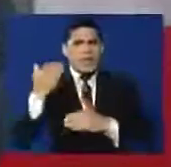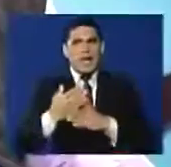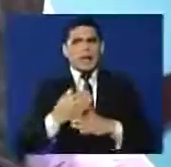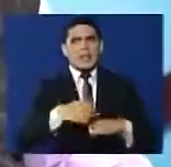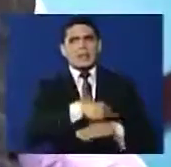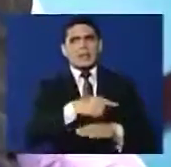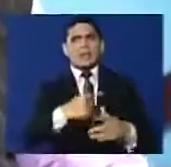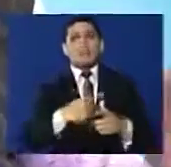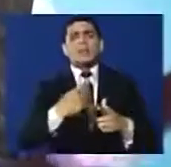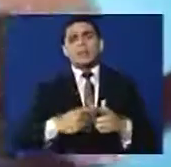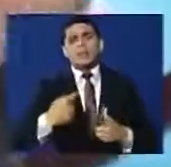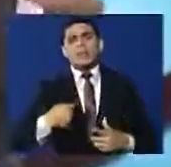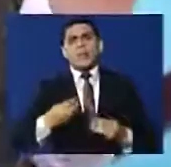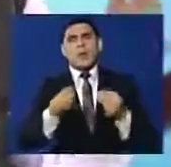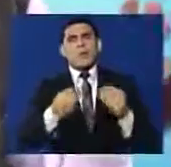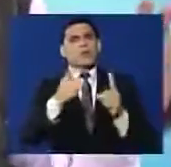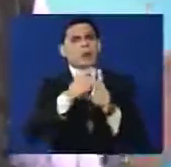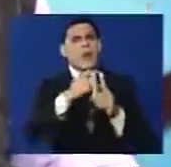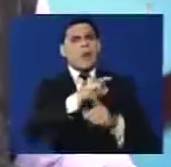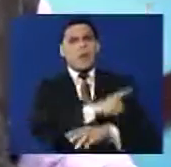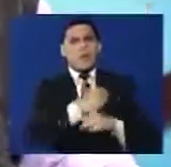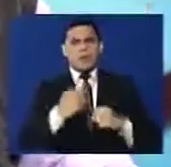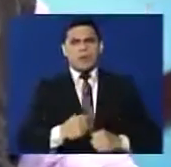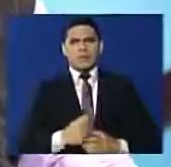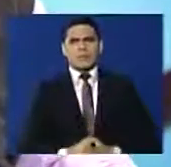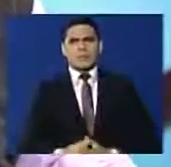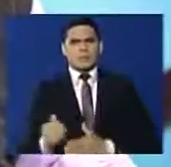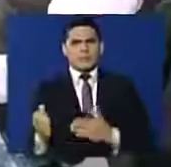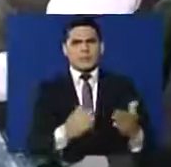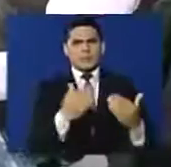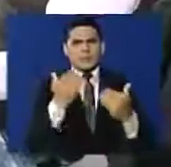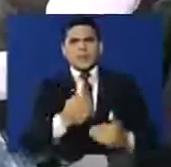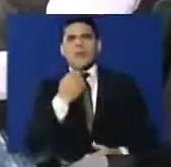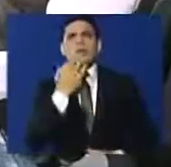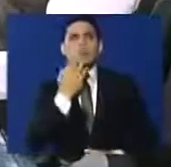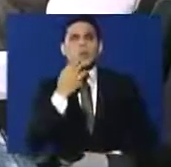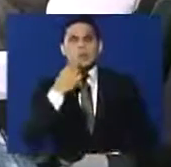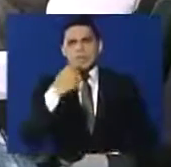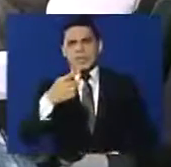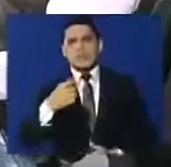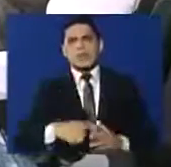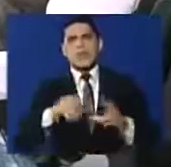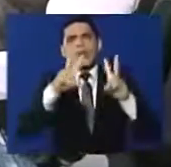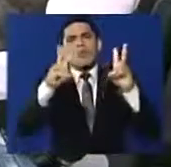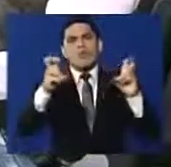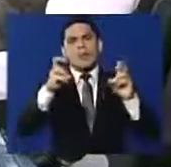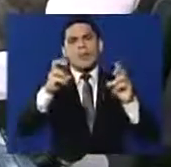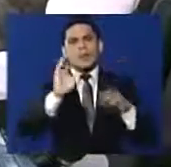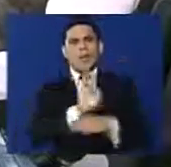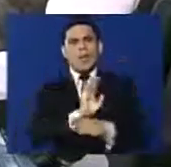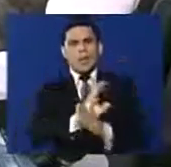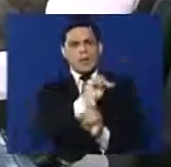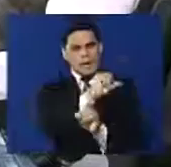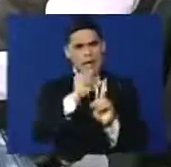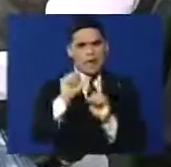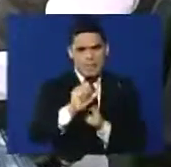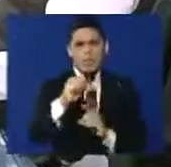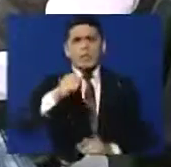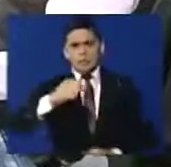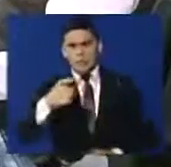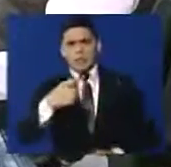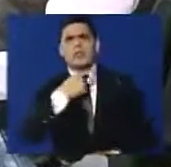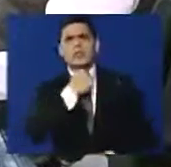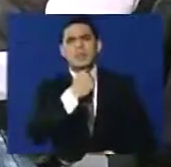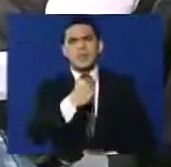momento, y muchas otras cosas más. Ahora, ¿te interesan, por ejemplo, los temas ecológicos? ¿Te interesan los temas sociales? La